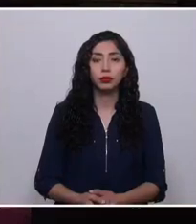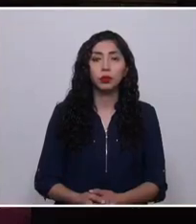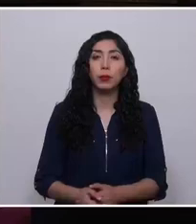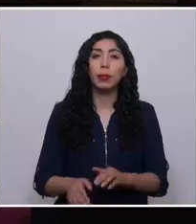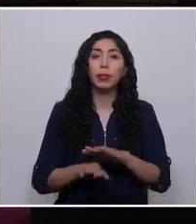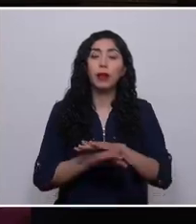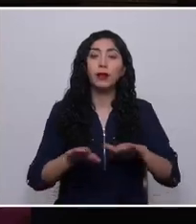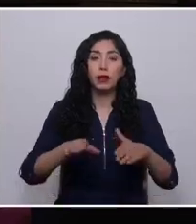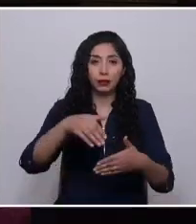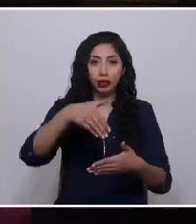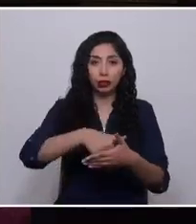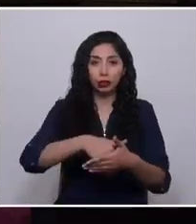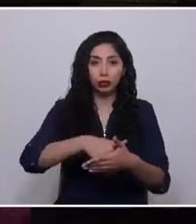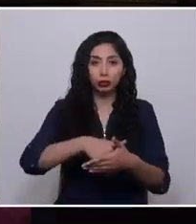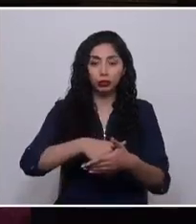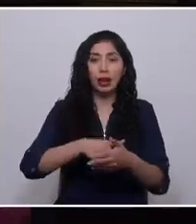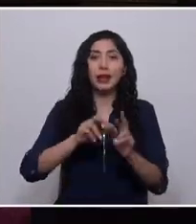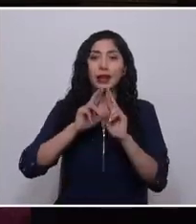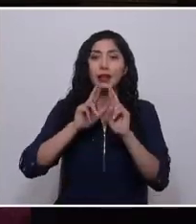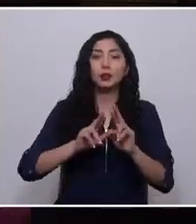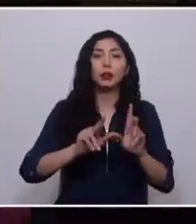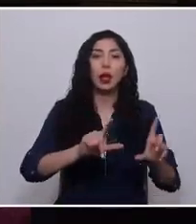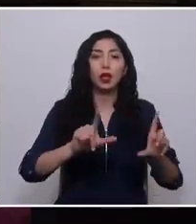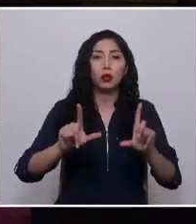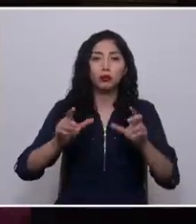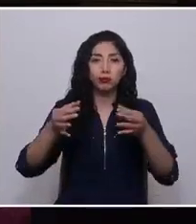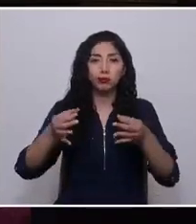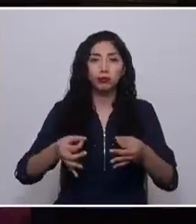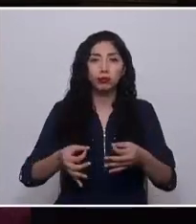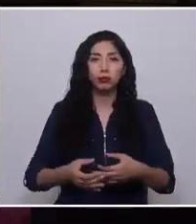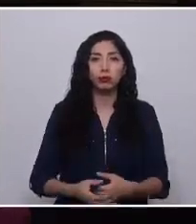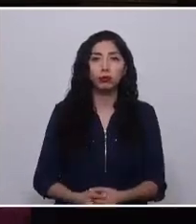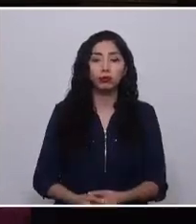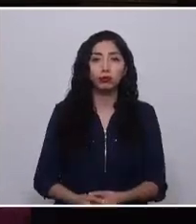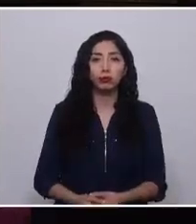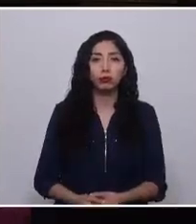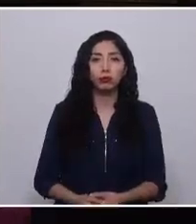Finalizada la votación, resultado de la votación.